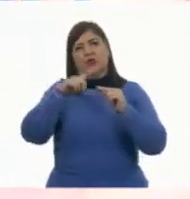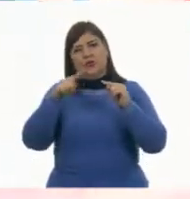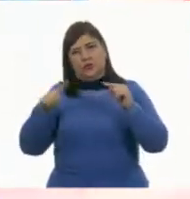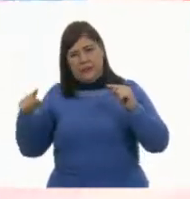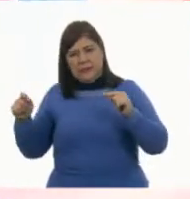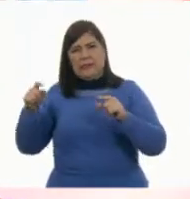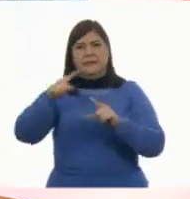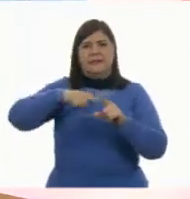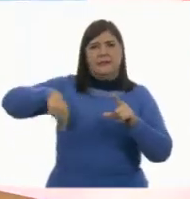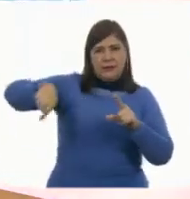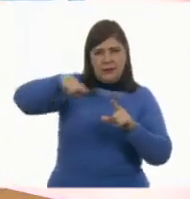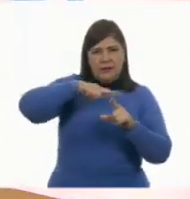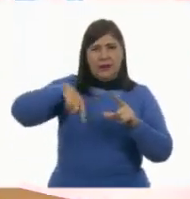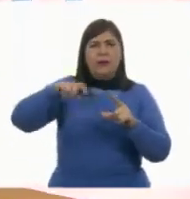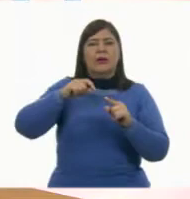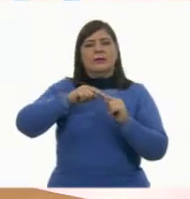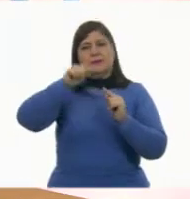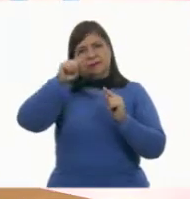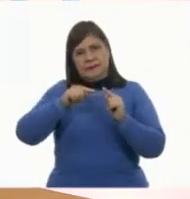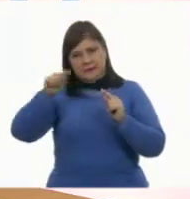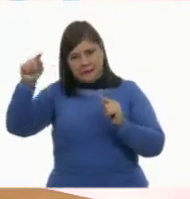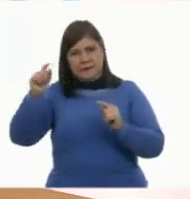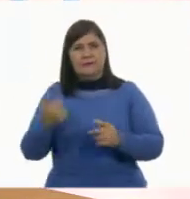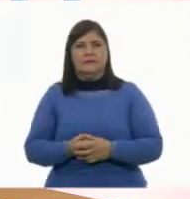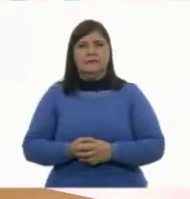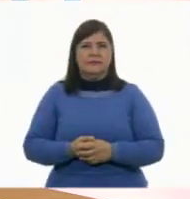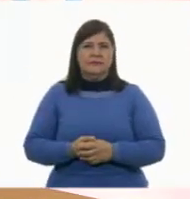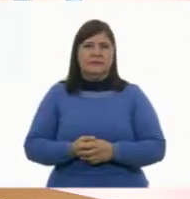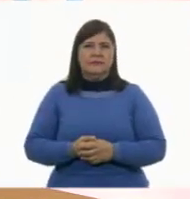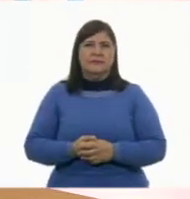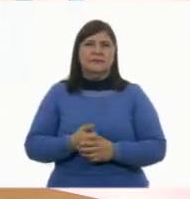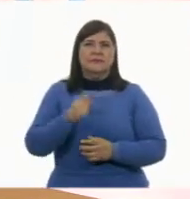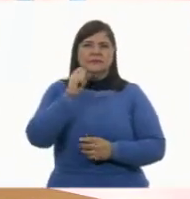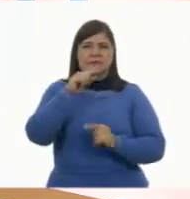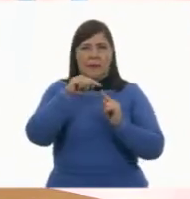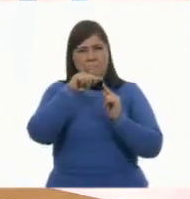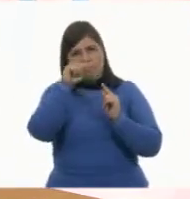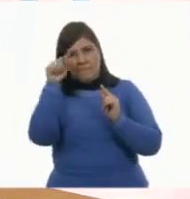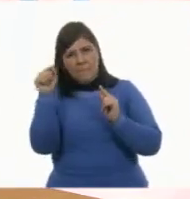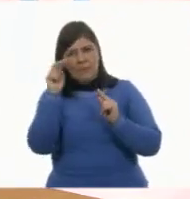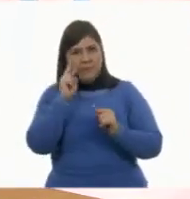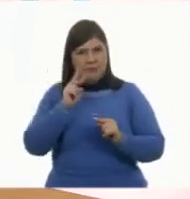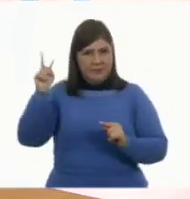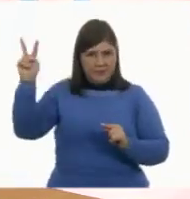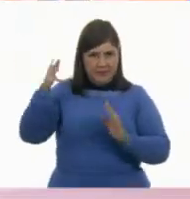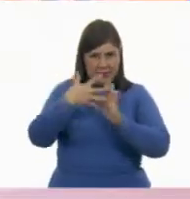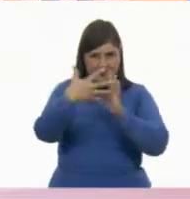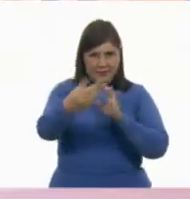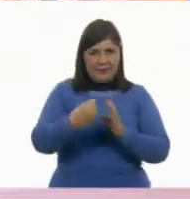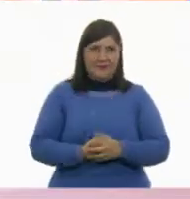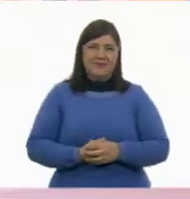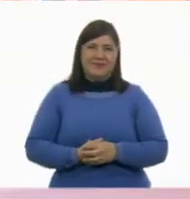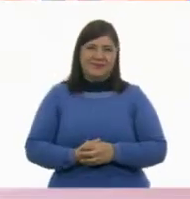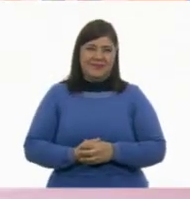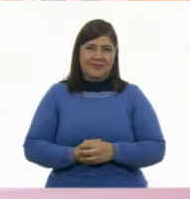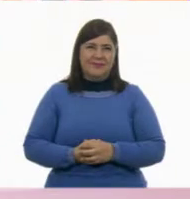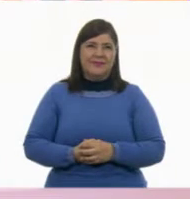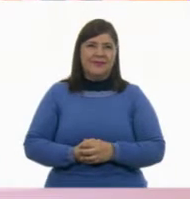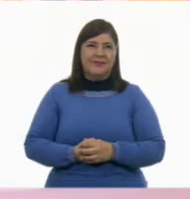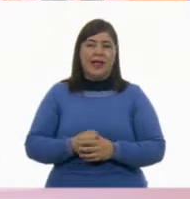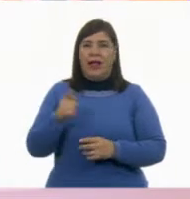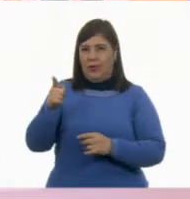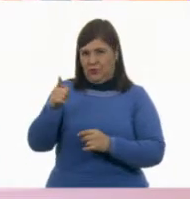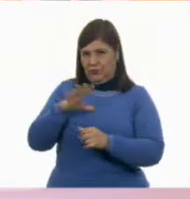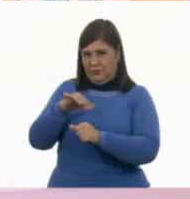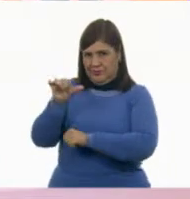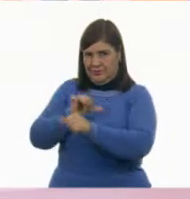círculo, en zigzag, en círculo, y en medio círculo. Y en medio círculo. Ok, te toca a ti.